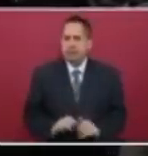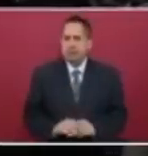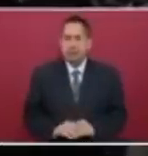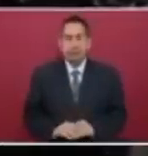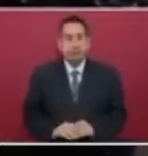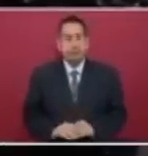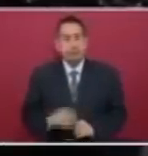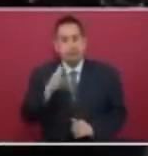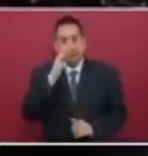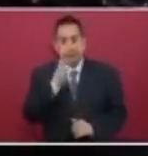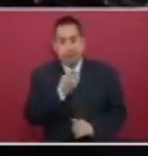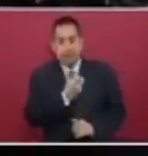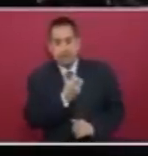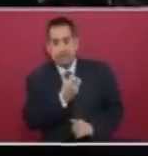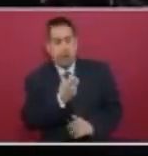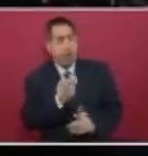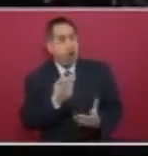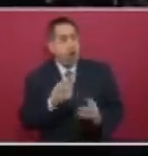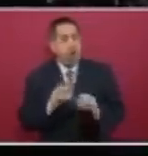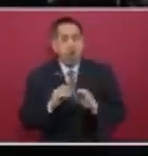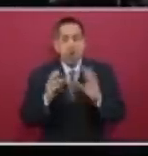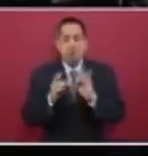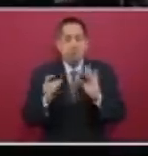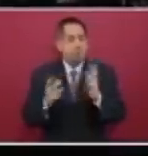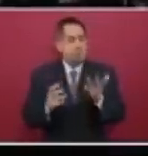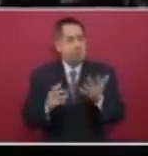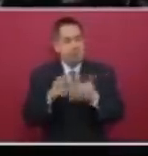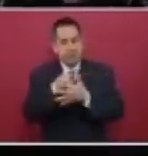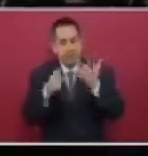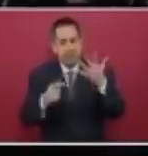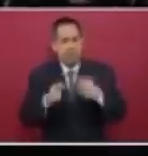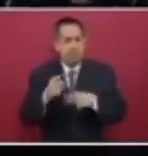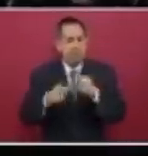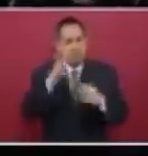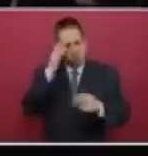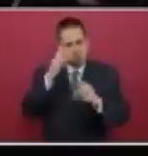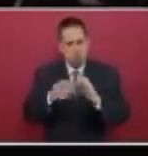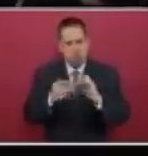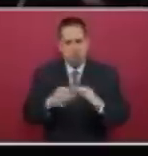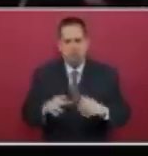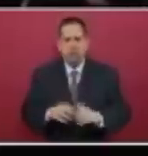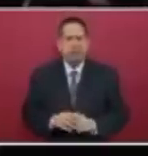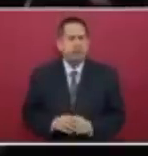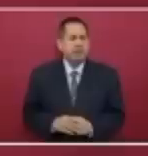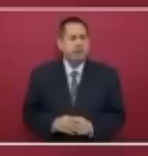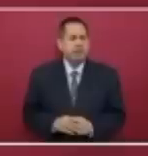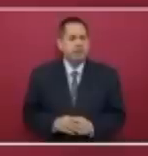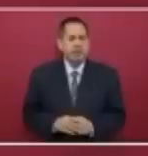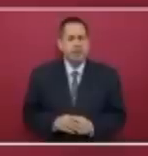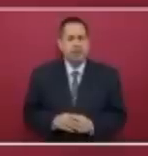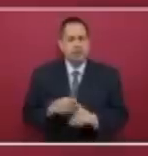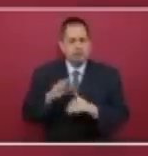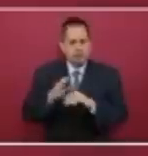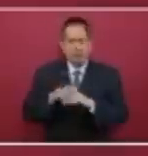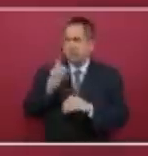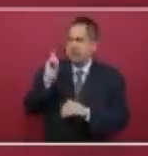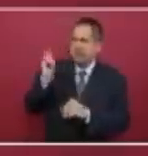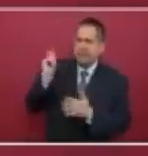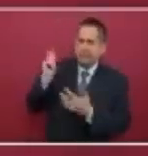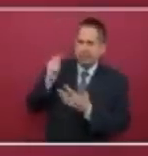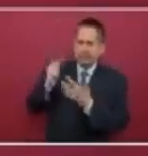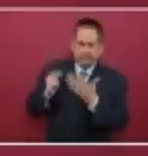presentan todos los elementos ahora se va a conocer más sobre esto